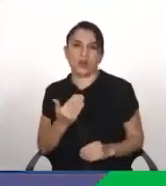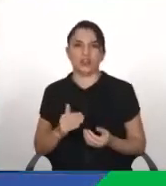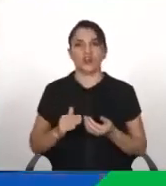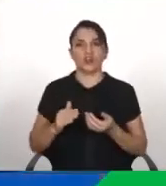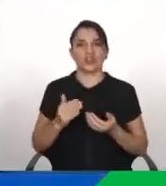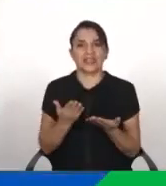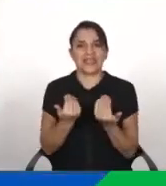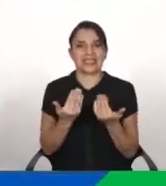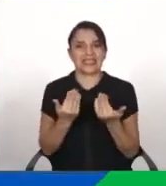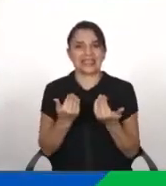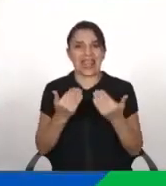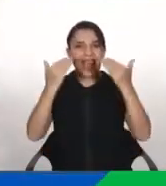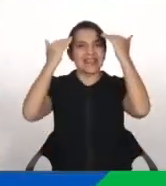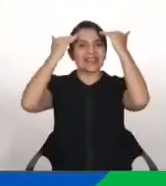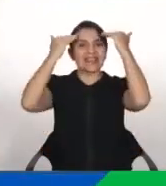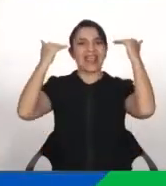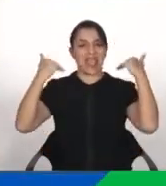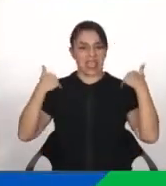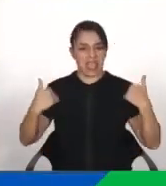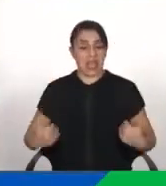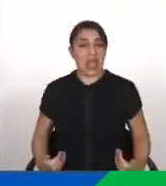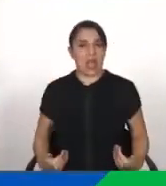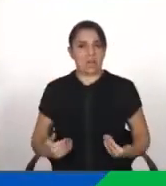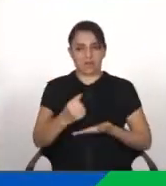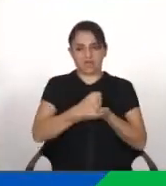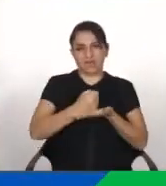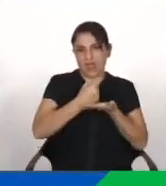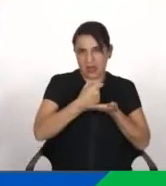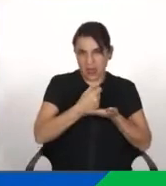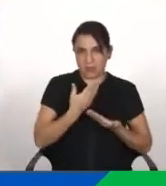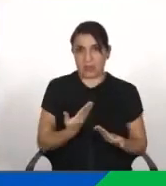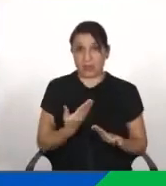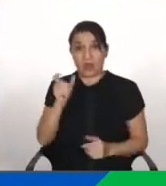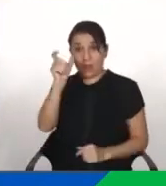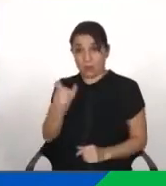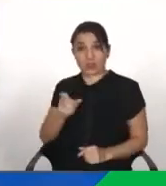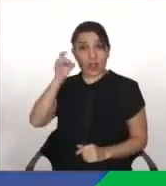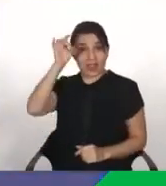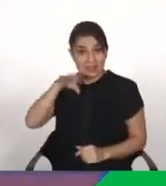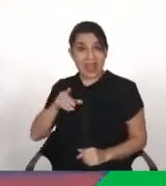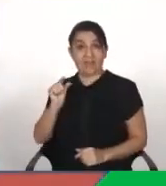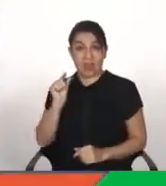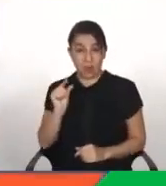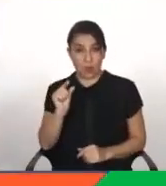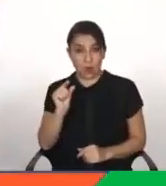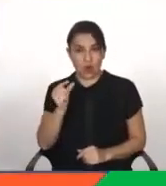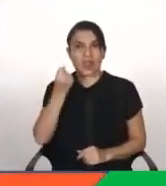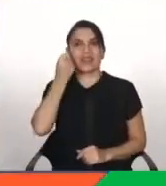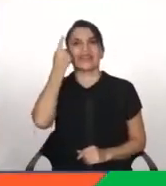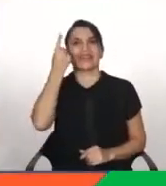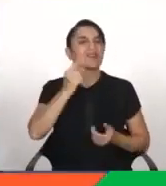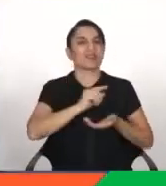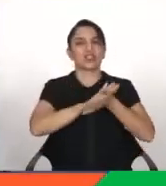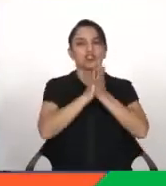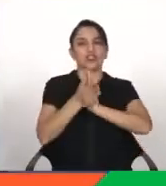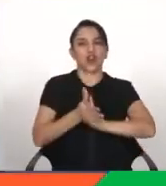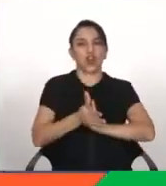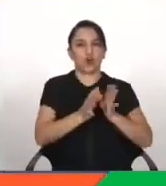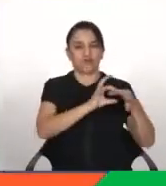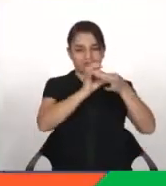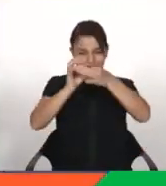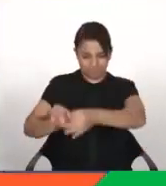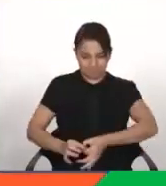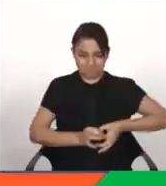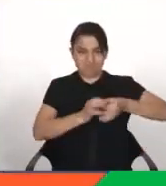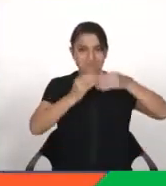pseudoterapia, ¿no? O sea, cualquier persona que esté un poco formada en biomedicina, cosa que entiendo perfectamente que no todo el mundo lo esté, pero para eso está la divulgación científica,